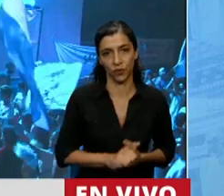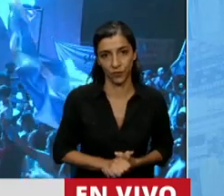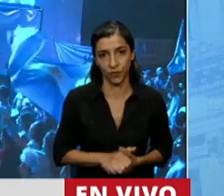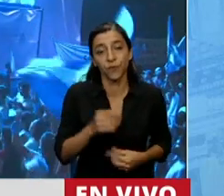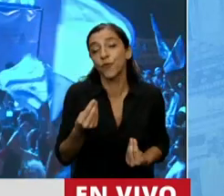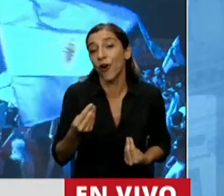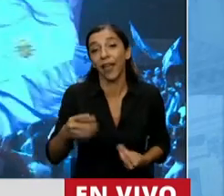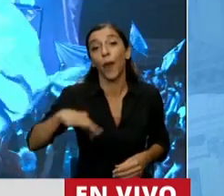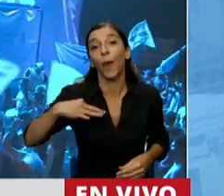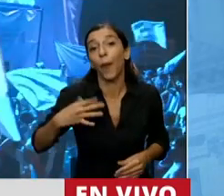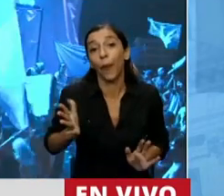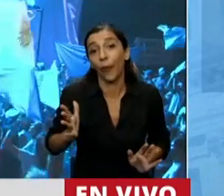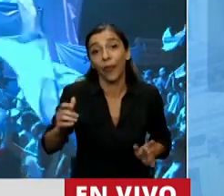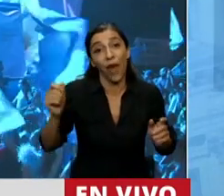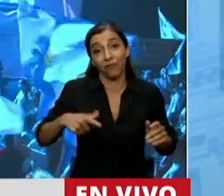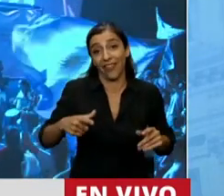protegido constitucionalmente.